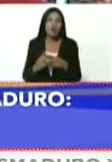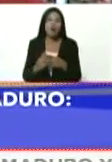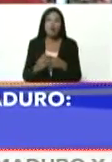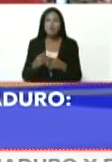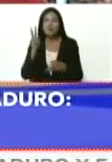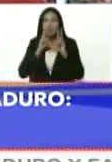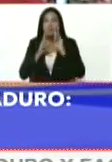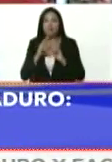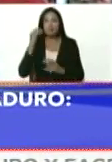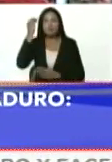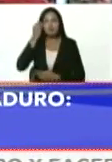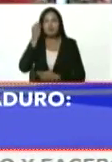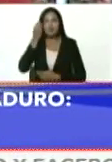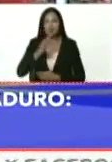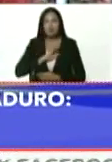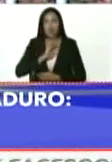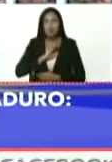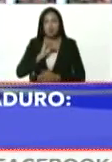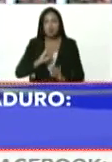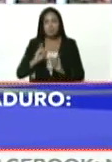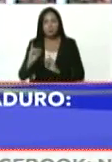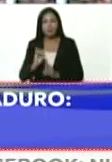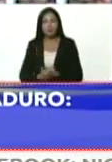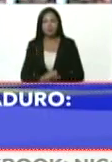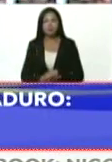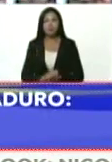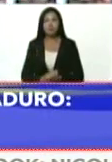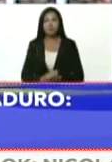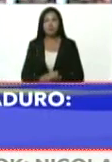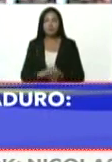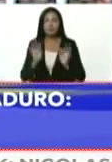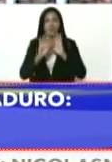mente propia, fórmulas propias,